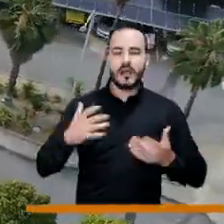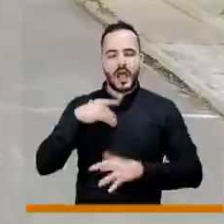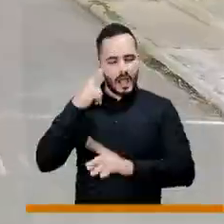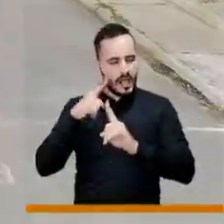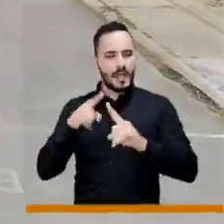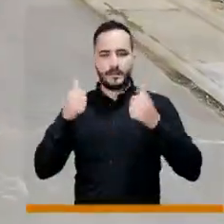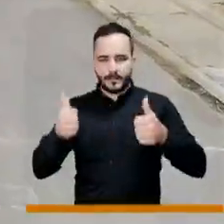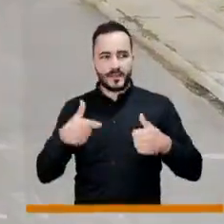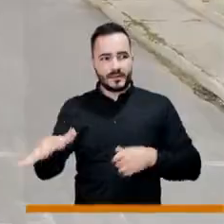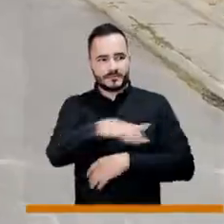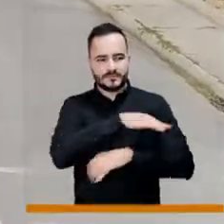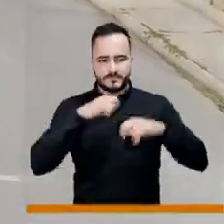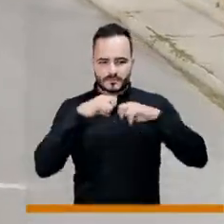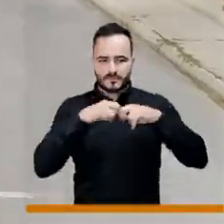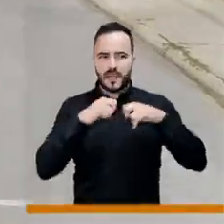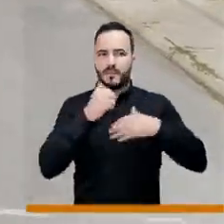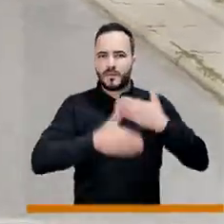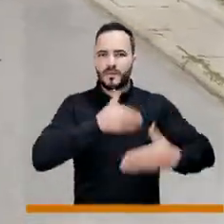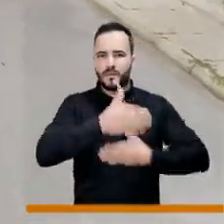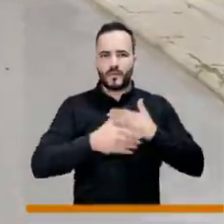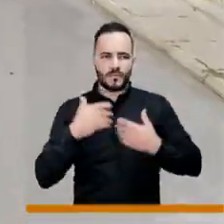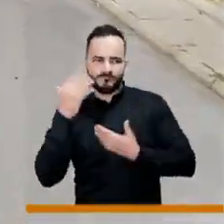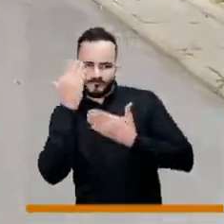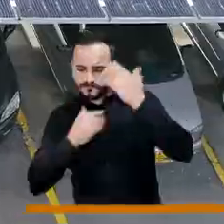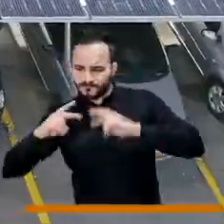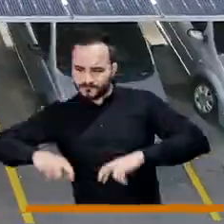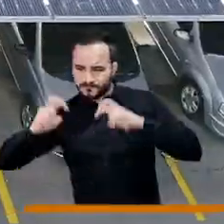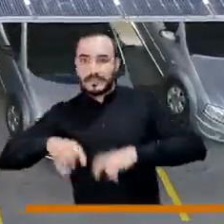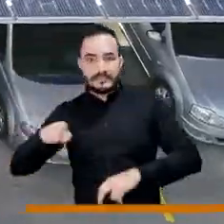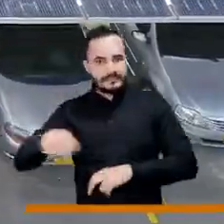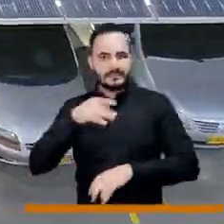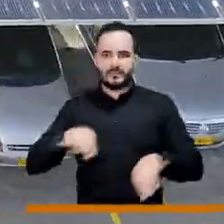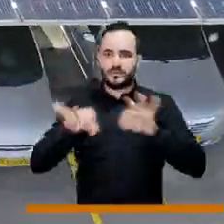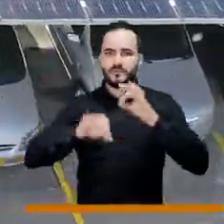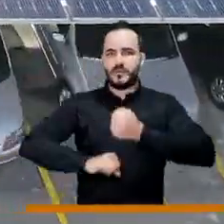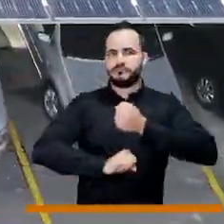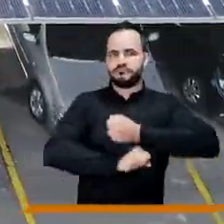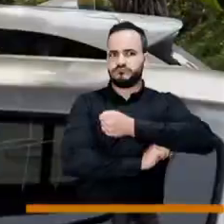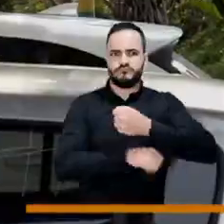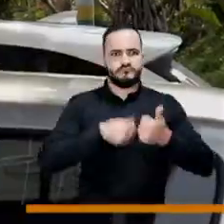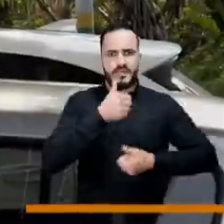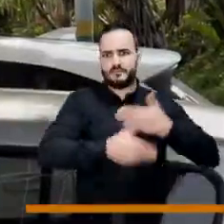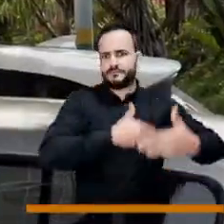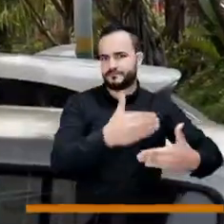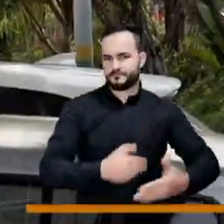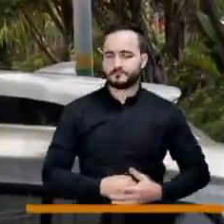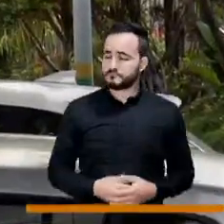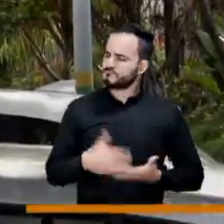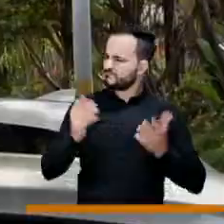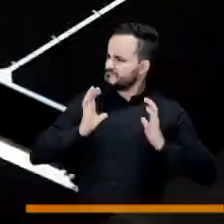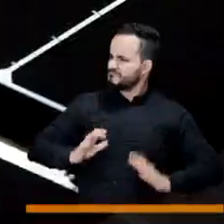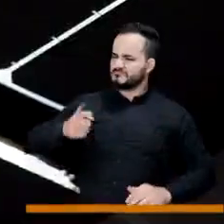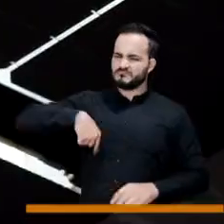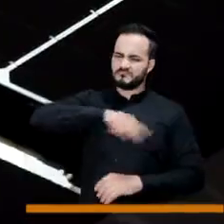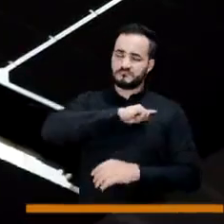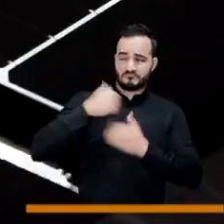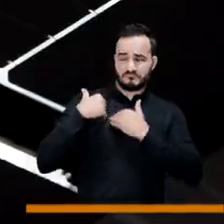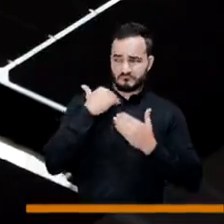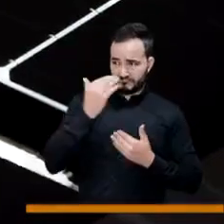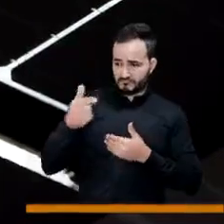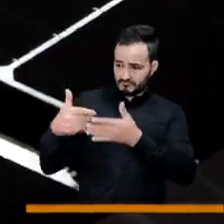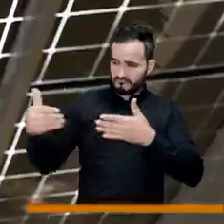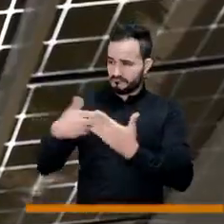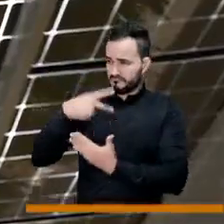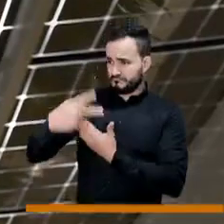de la eficiencia energética y de ser muchísimo más sostenibles. Como ciudadanos, ¿podemos aportar cada uno en alguna forma